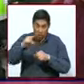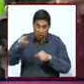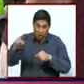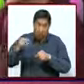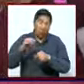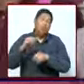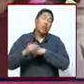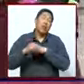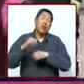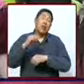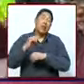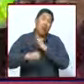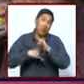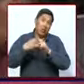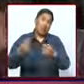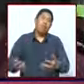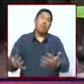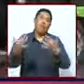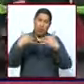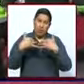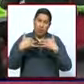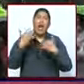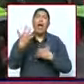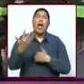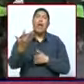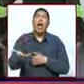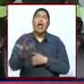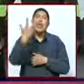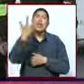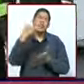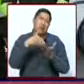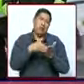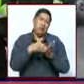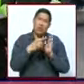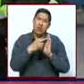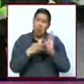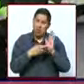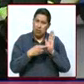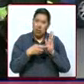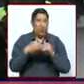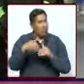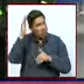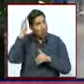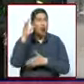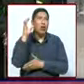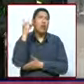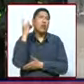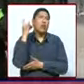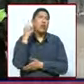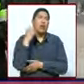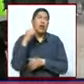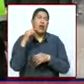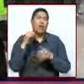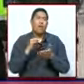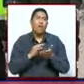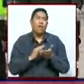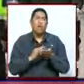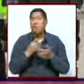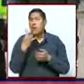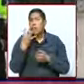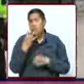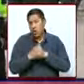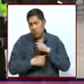por cierto tiene 3.000 normas vigentes, o incluso más. Bolivia por el momento tiene 4 años para